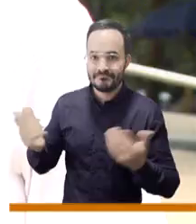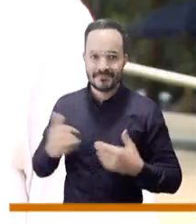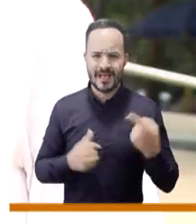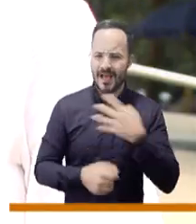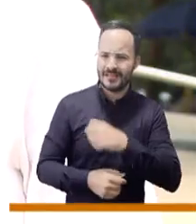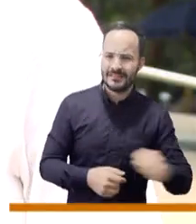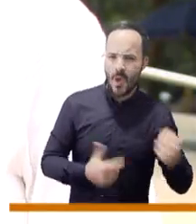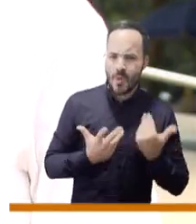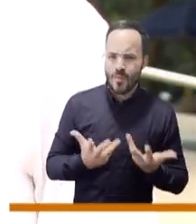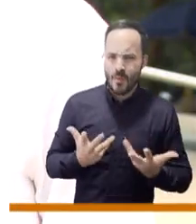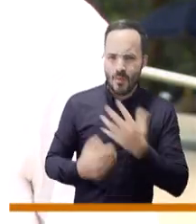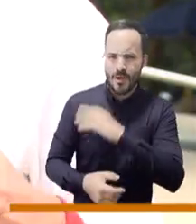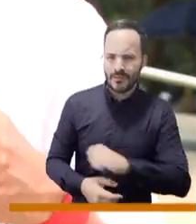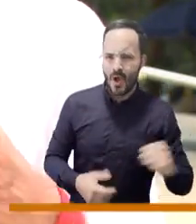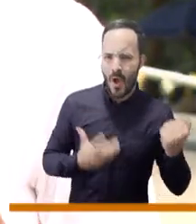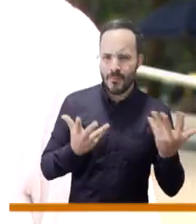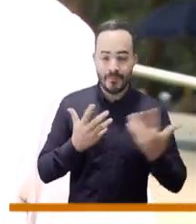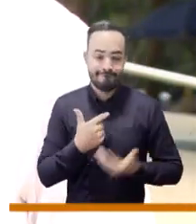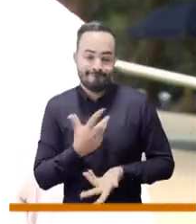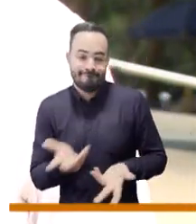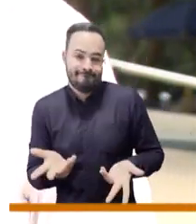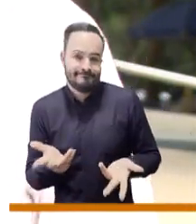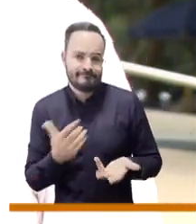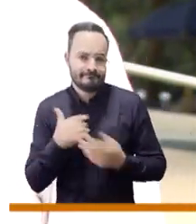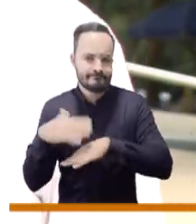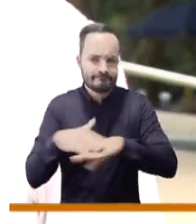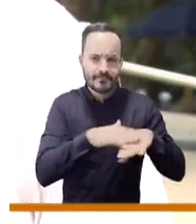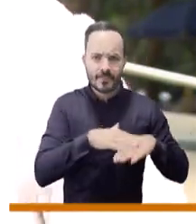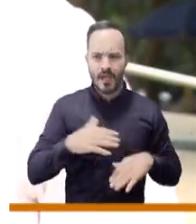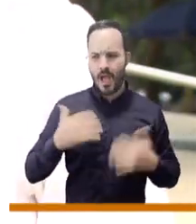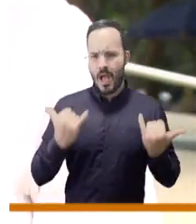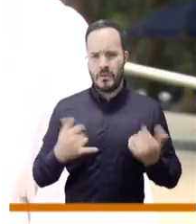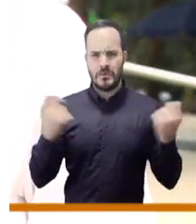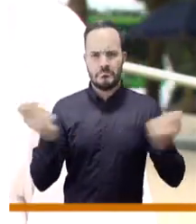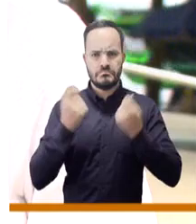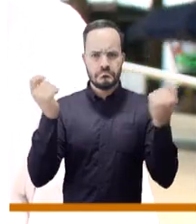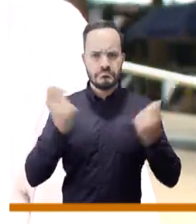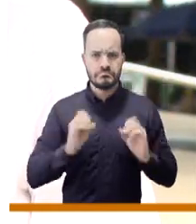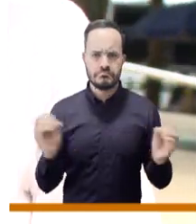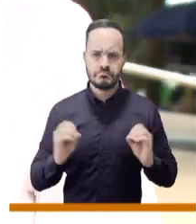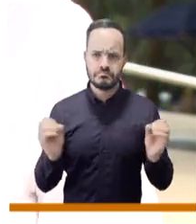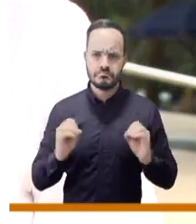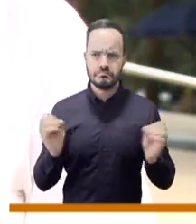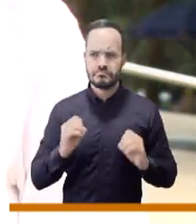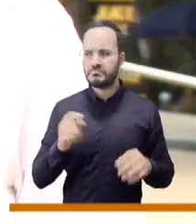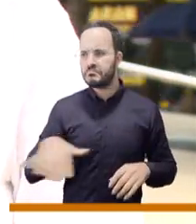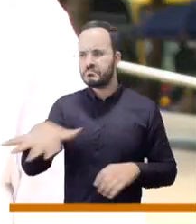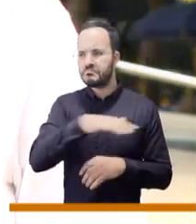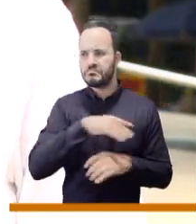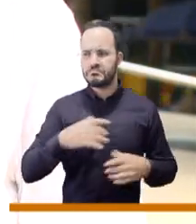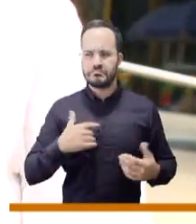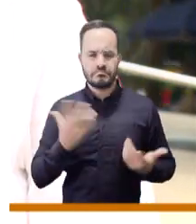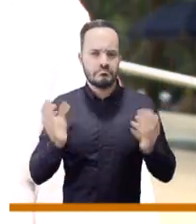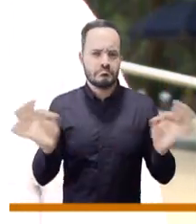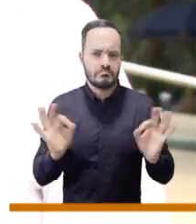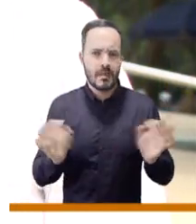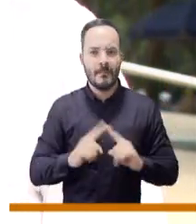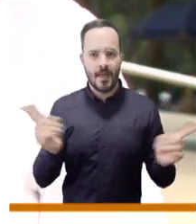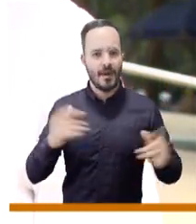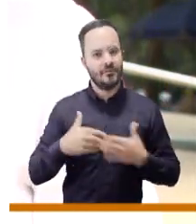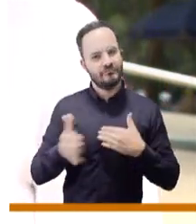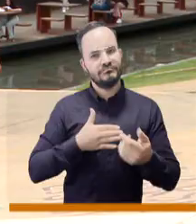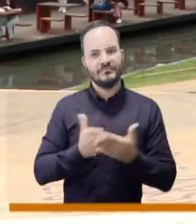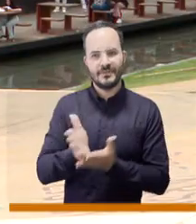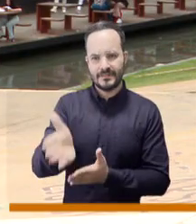Exacto, sí. Y pues si bien nosotras no estamos en campaña electoral, por puestos de elección popular, sí estamos